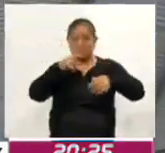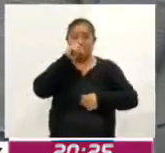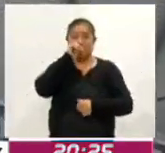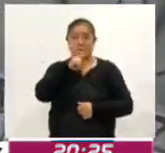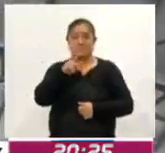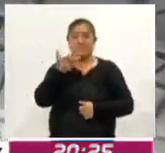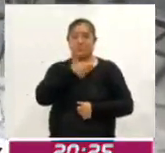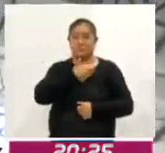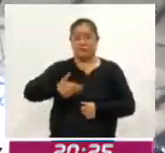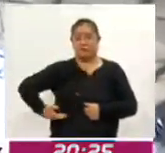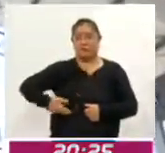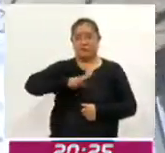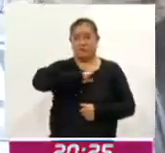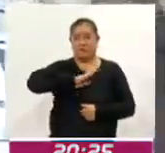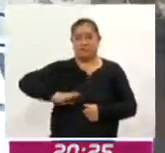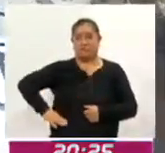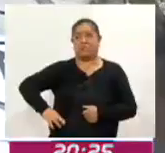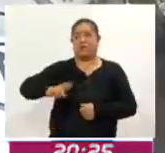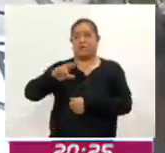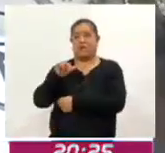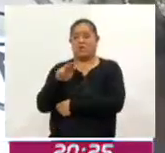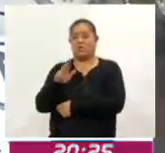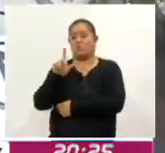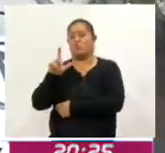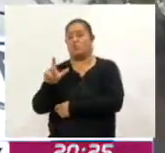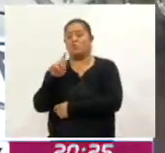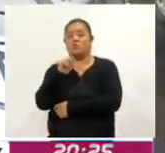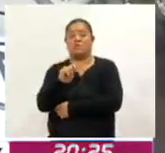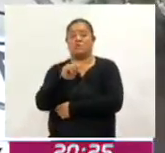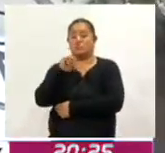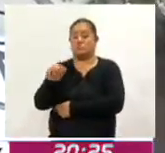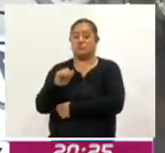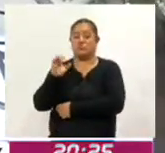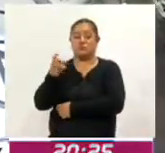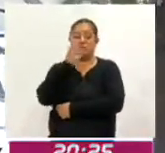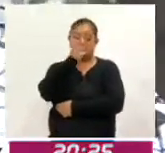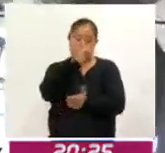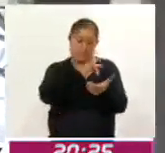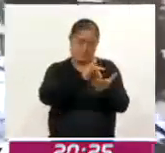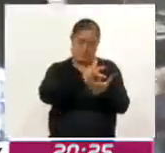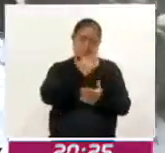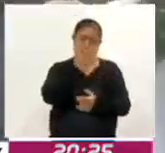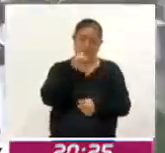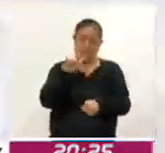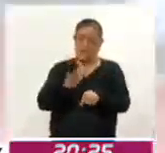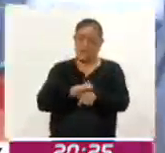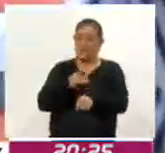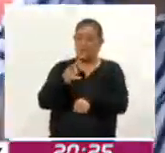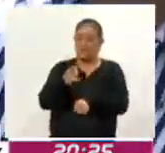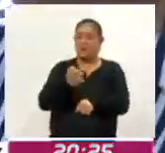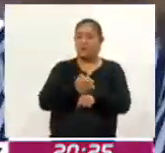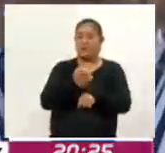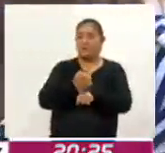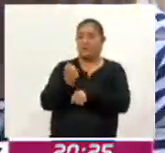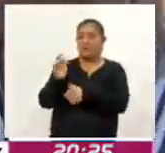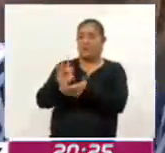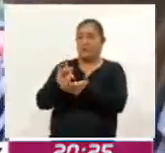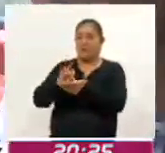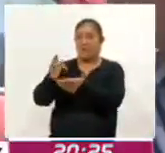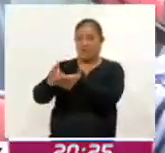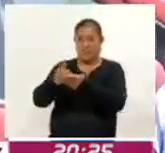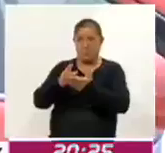forma, el presidente municipal, Raúl Tomás Juárez Contreras, agradeció el apoyo de la administración estatal. Agradecerle